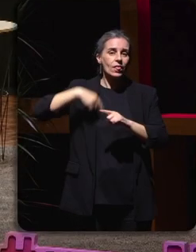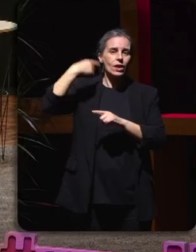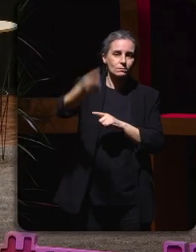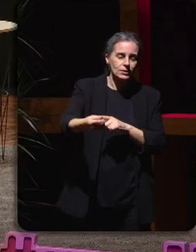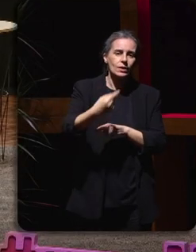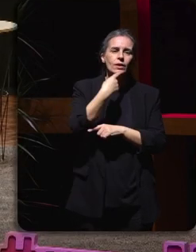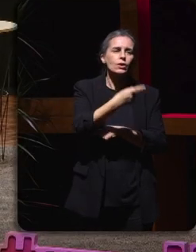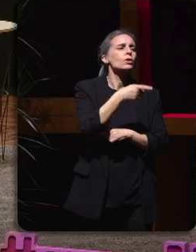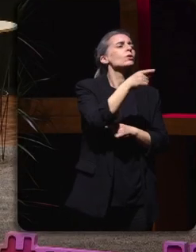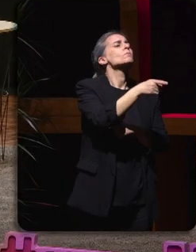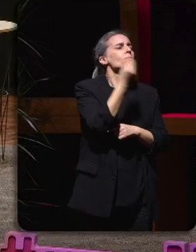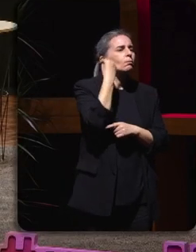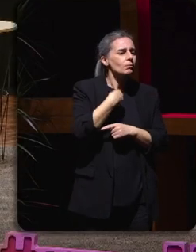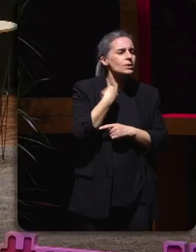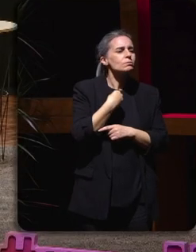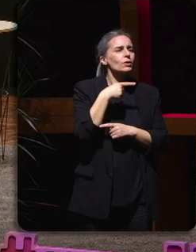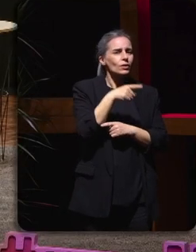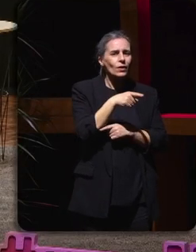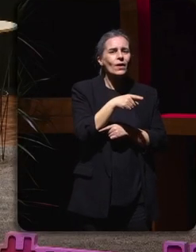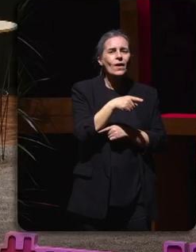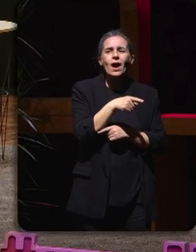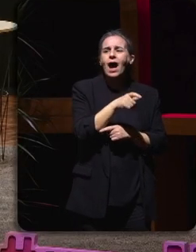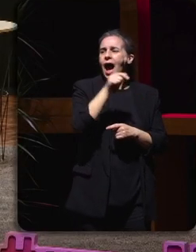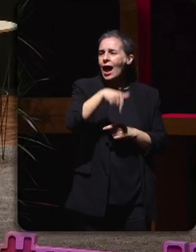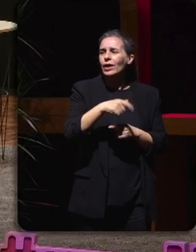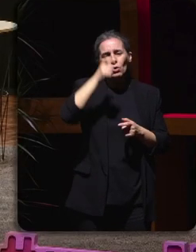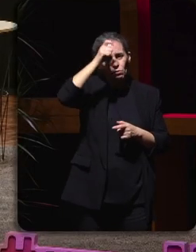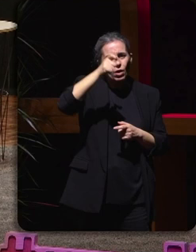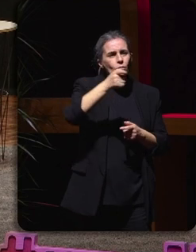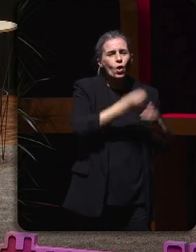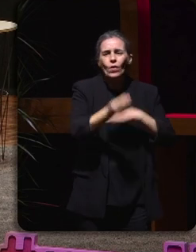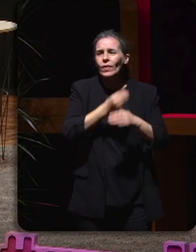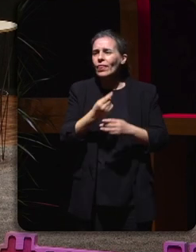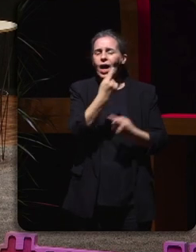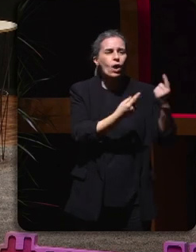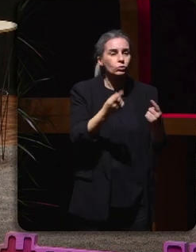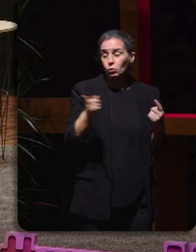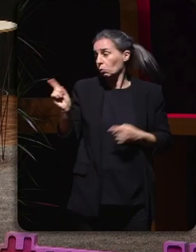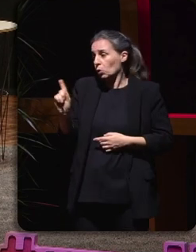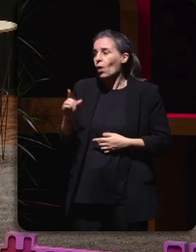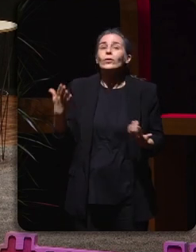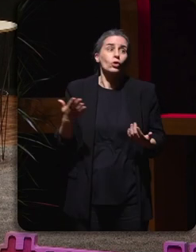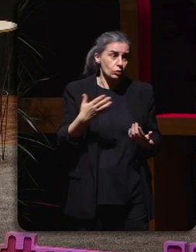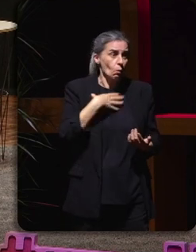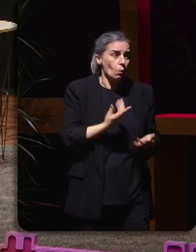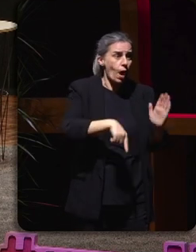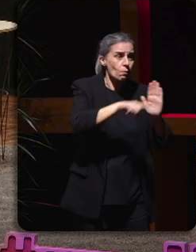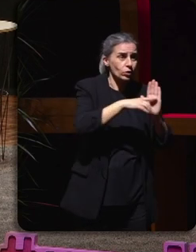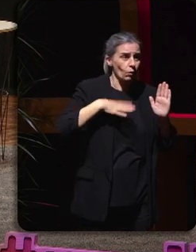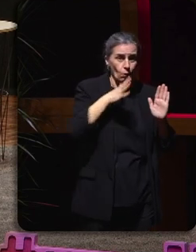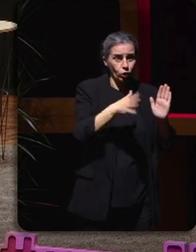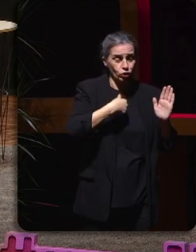ha nacido a alguien en el pueblo no pues ponga la niña el 24 de diciembre porque se nos ha olvidaba sentarla entonces soy